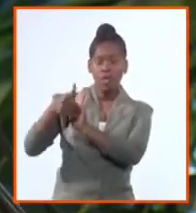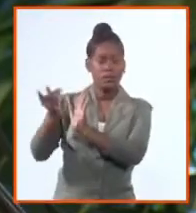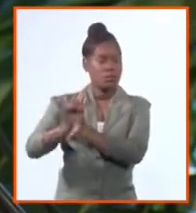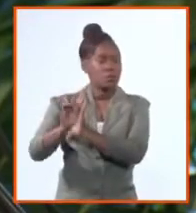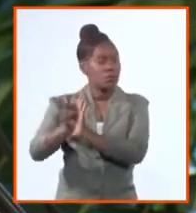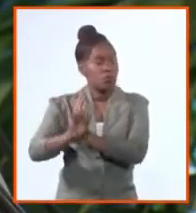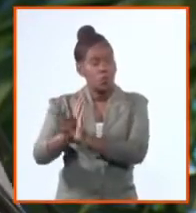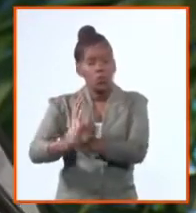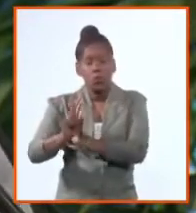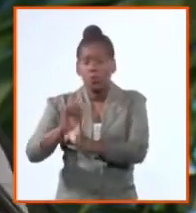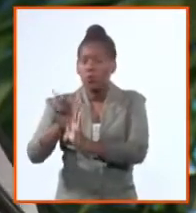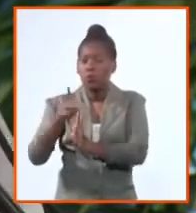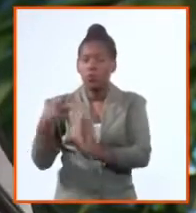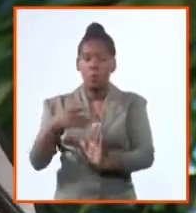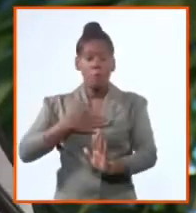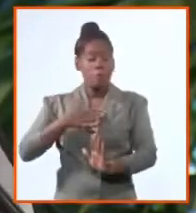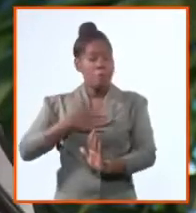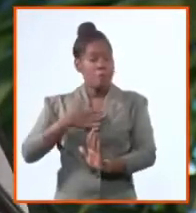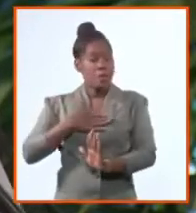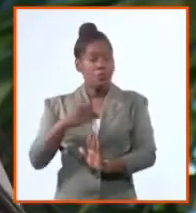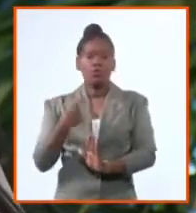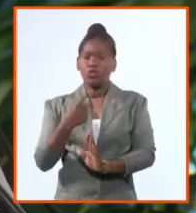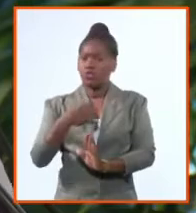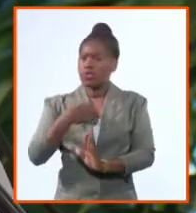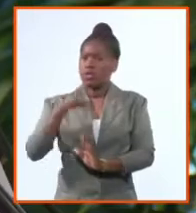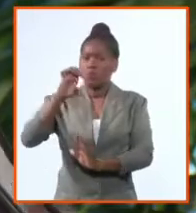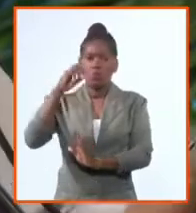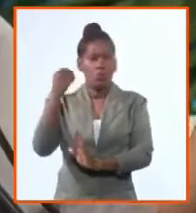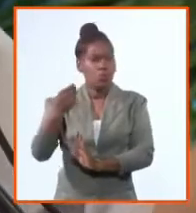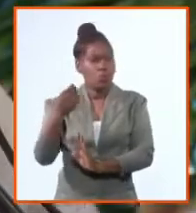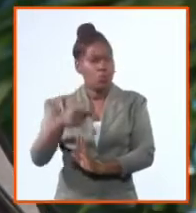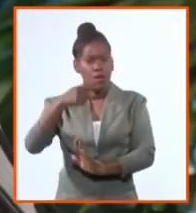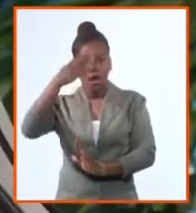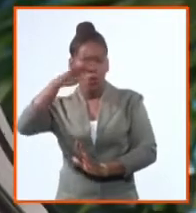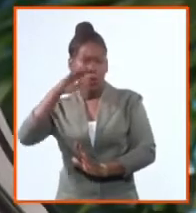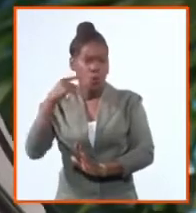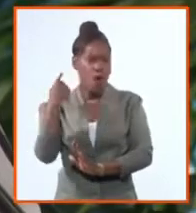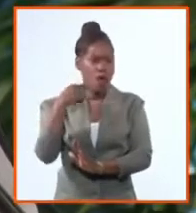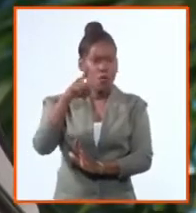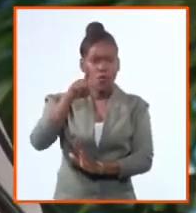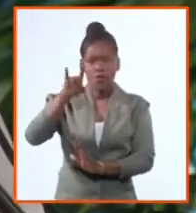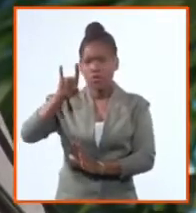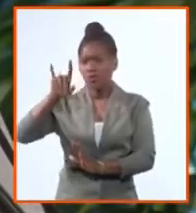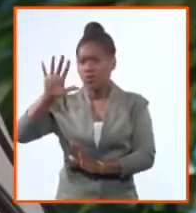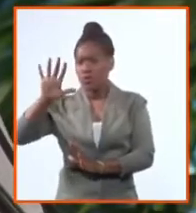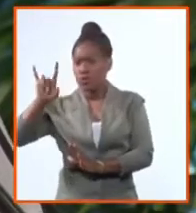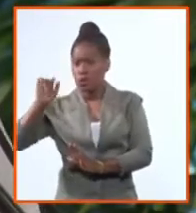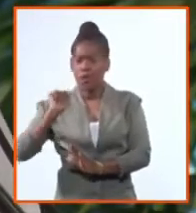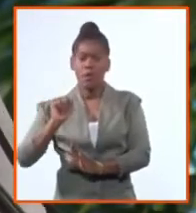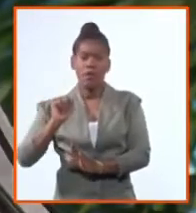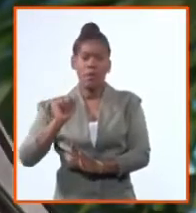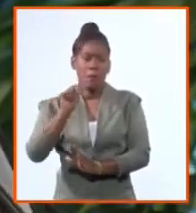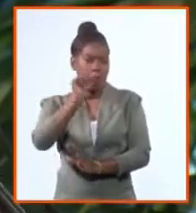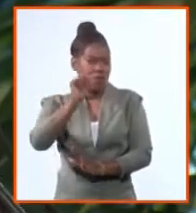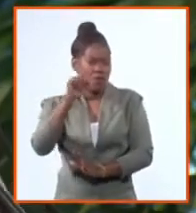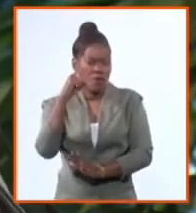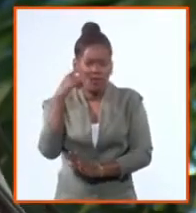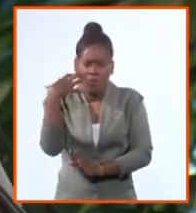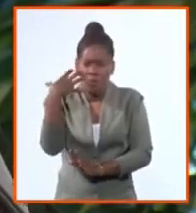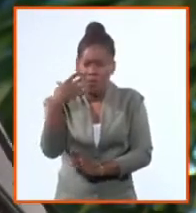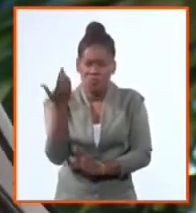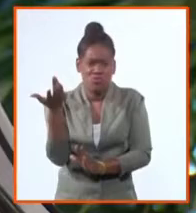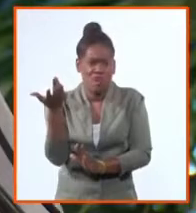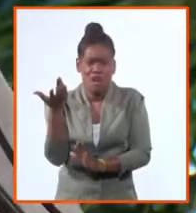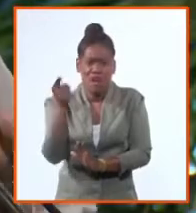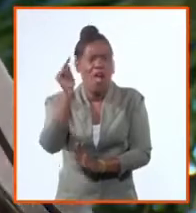lo que ha pasado. Hay historias económicas de Cuba después del 59. Ahí está el libro de Carmelo Mesa Lago, los libros de